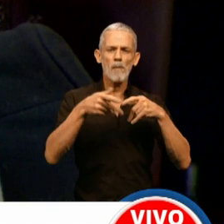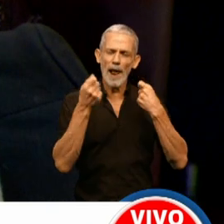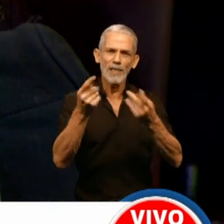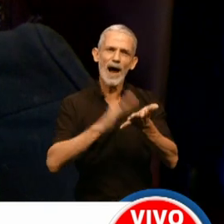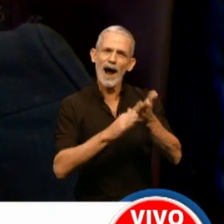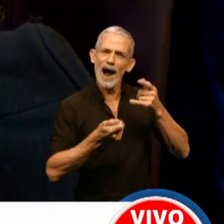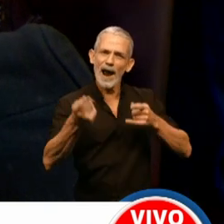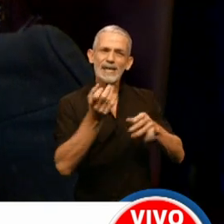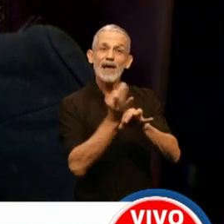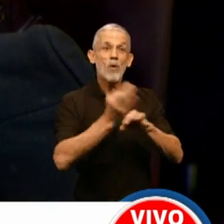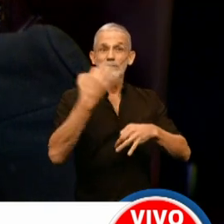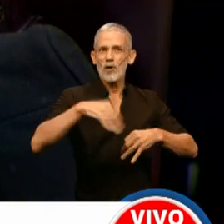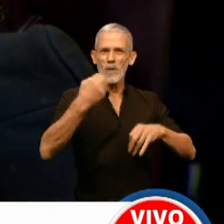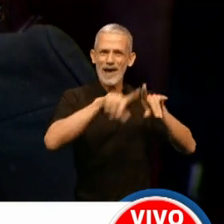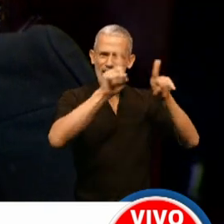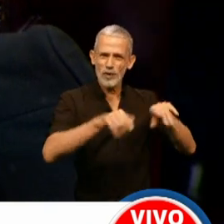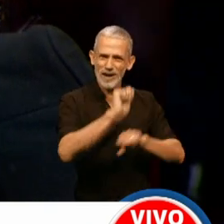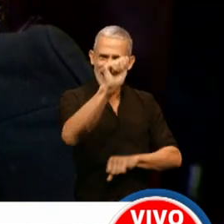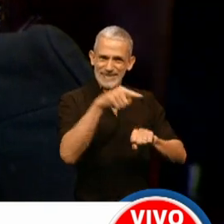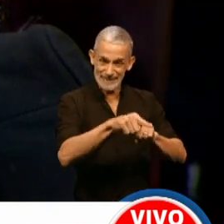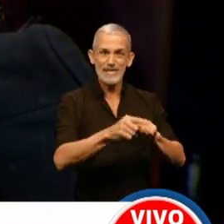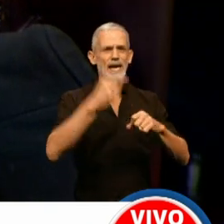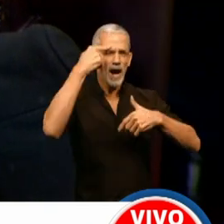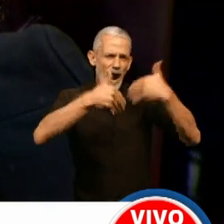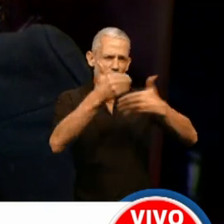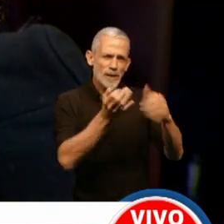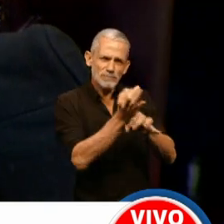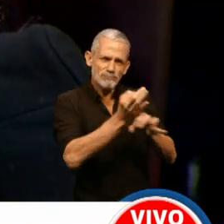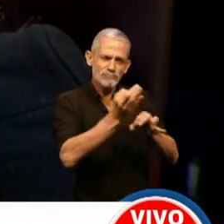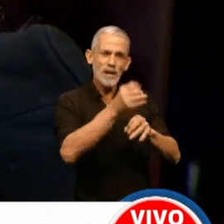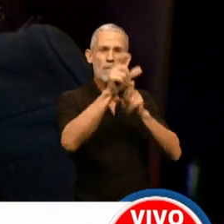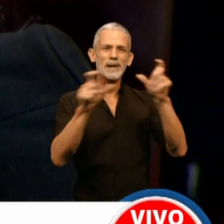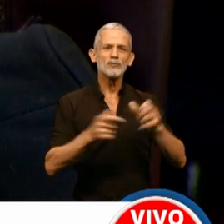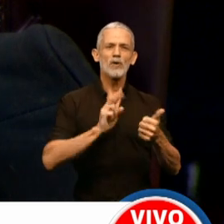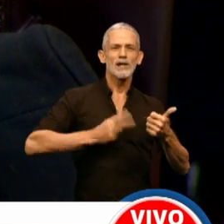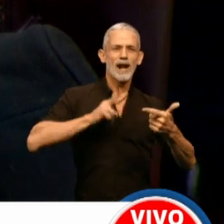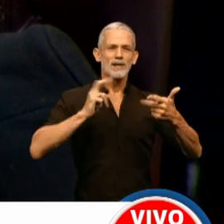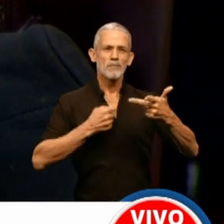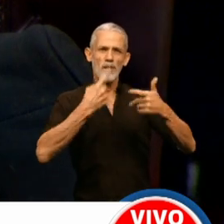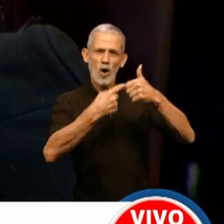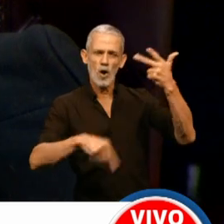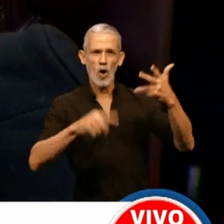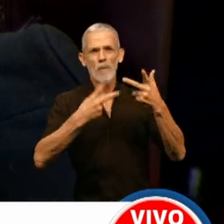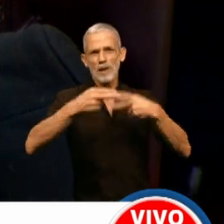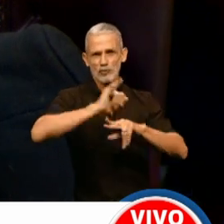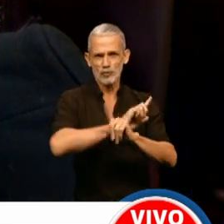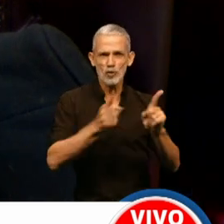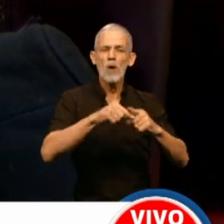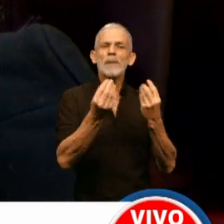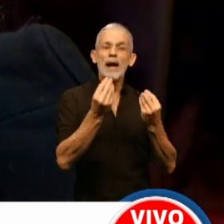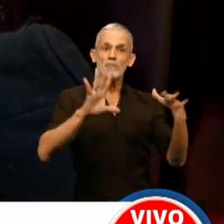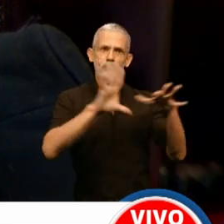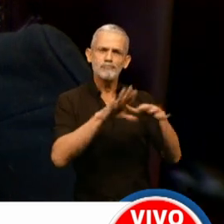la educación obligatoria y la capacitación de las personas travestis transexuales y transgénero con el fin de adecuar su